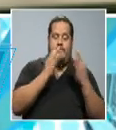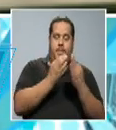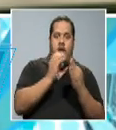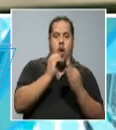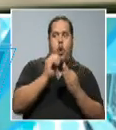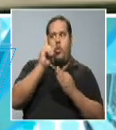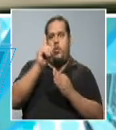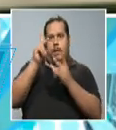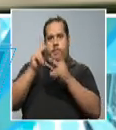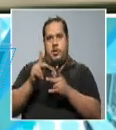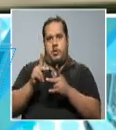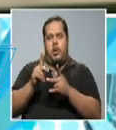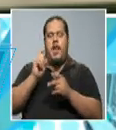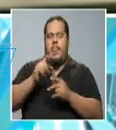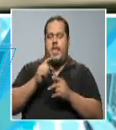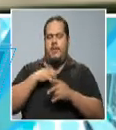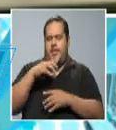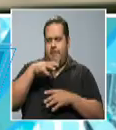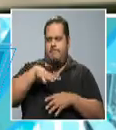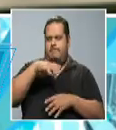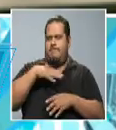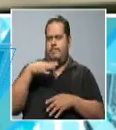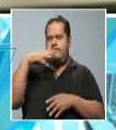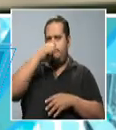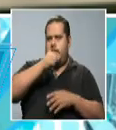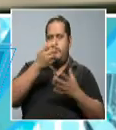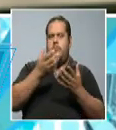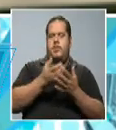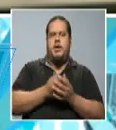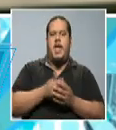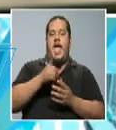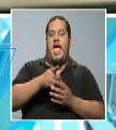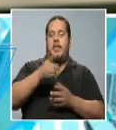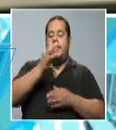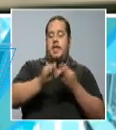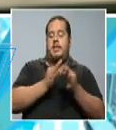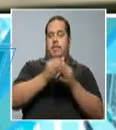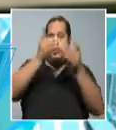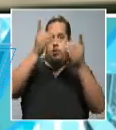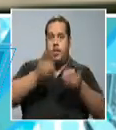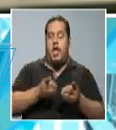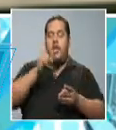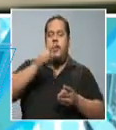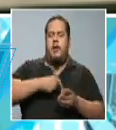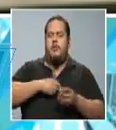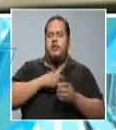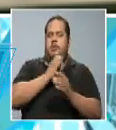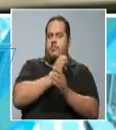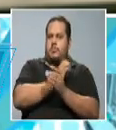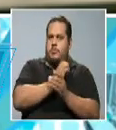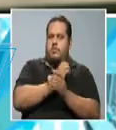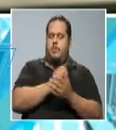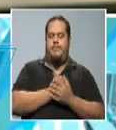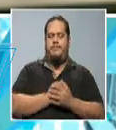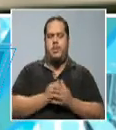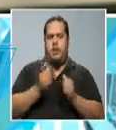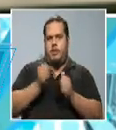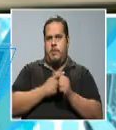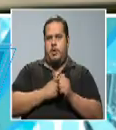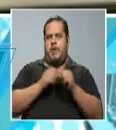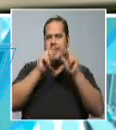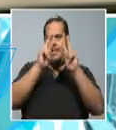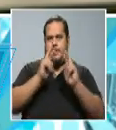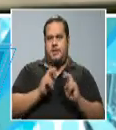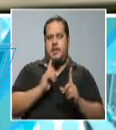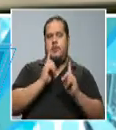a lo largo de su vida. Por eso, este tipo de decisiones deben partir de un análisis muy cuidadoso. Lo primero que tenemos que hacer es analizar muy